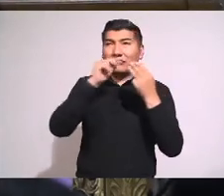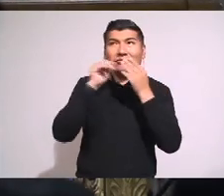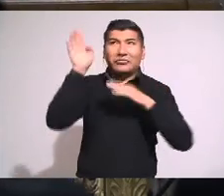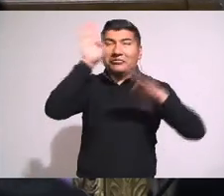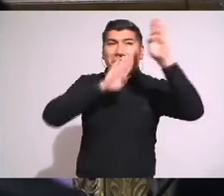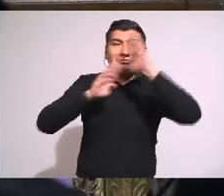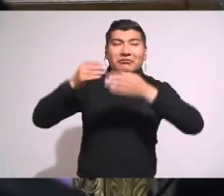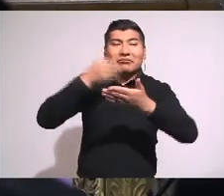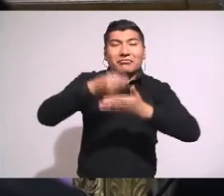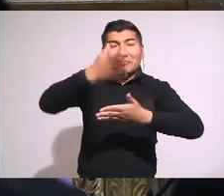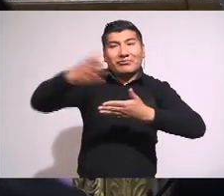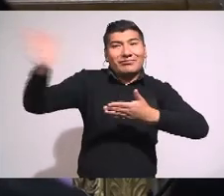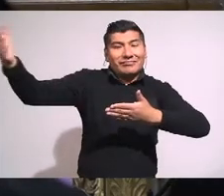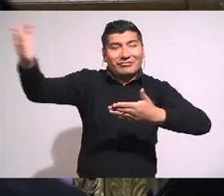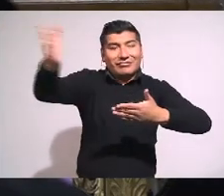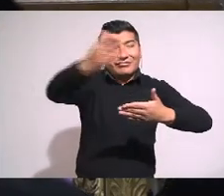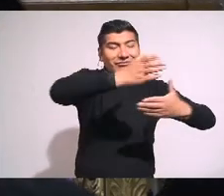cosas.